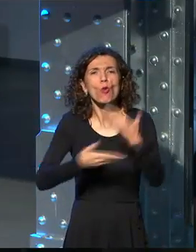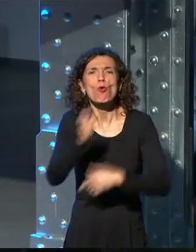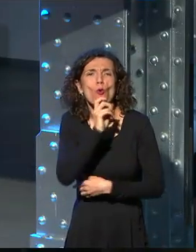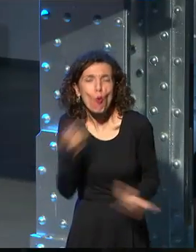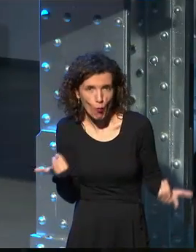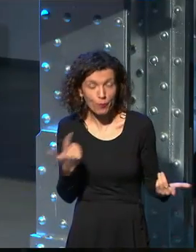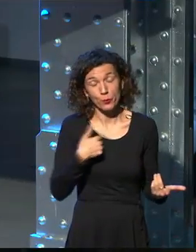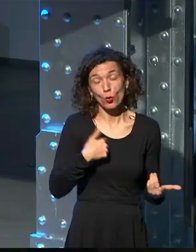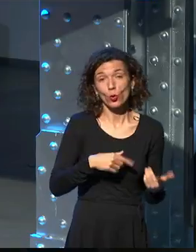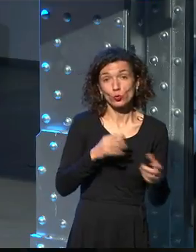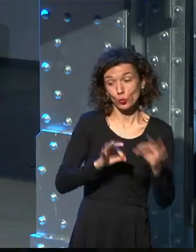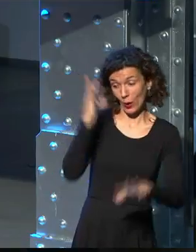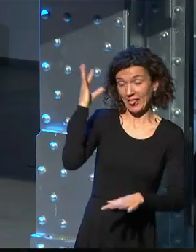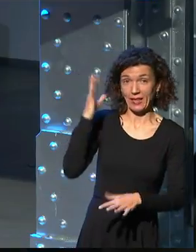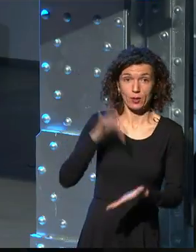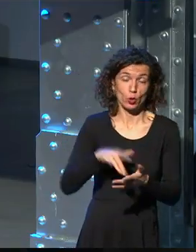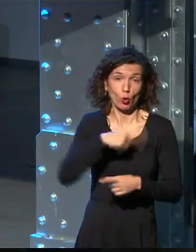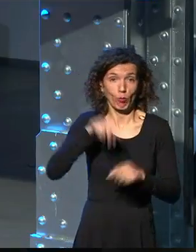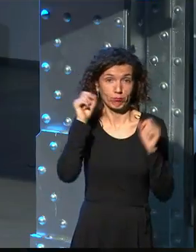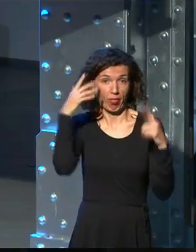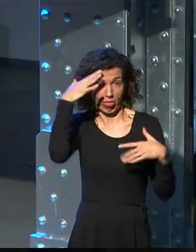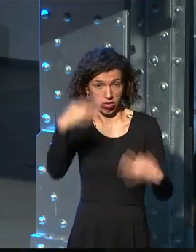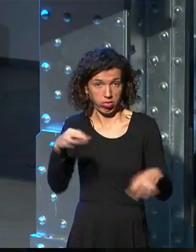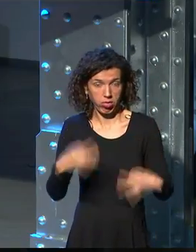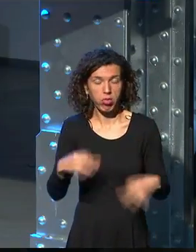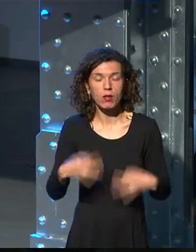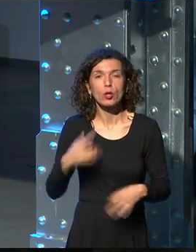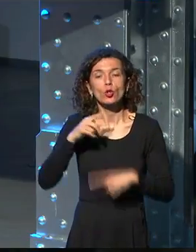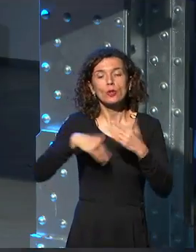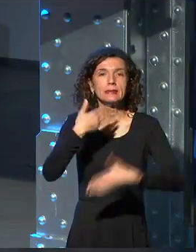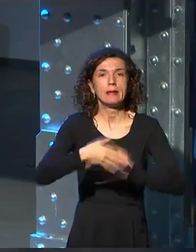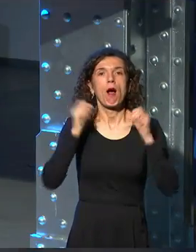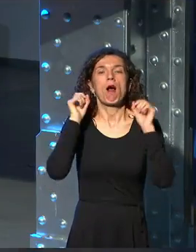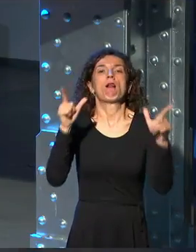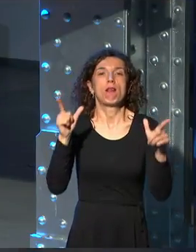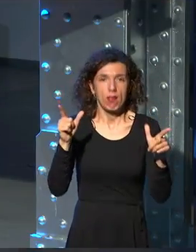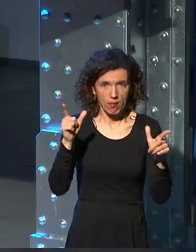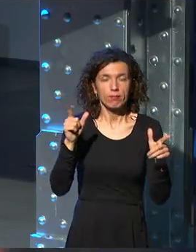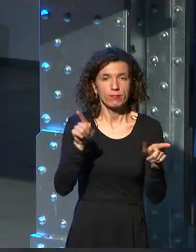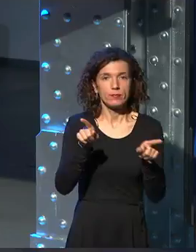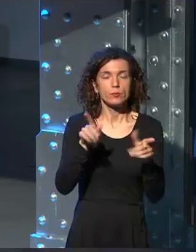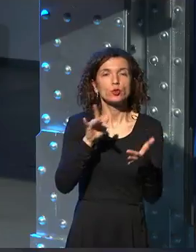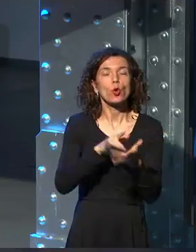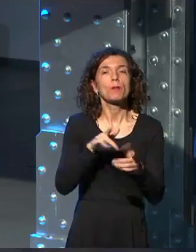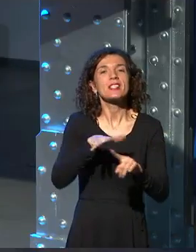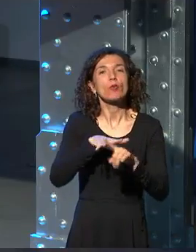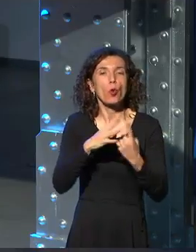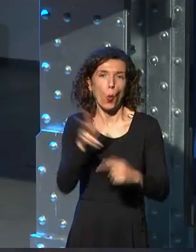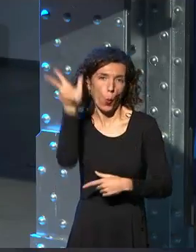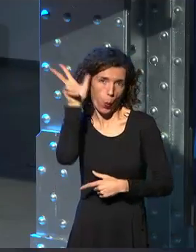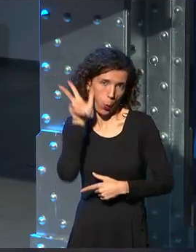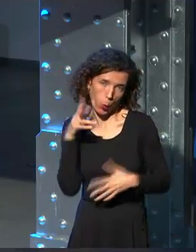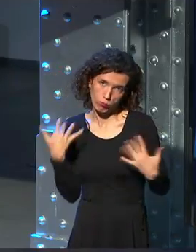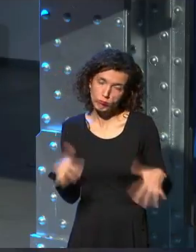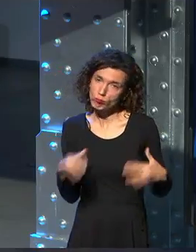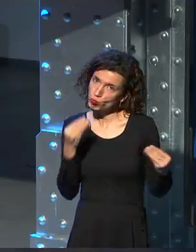gran fortuna que en el momento ni siquiera nos dimos cuenta. Luego llegamos a darnos cuenta con el tiempo de la situación privilegiada en la que